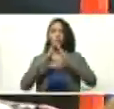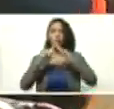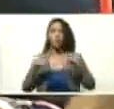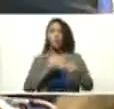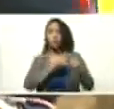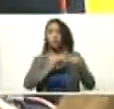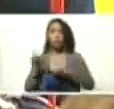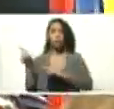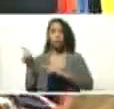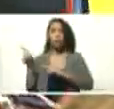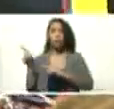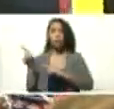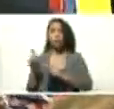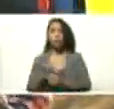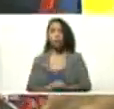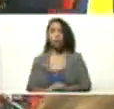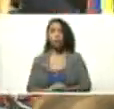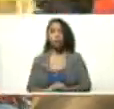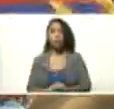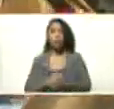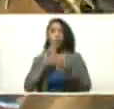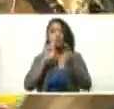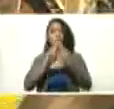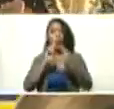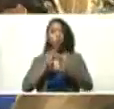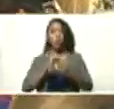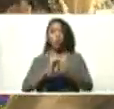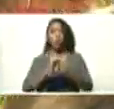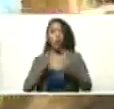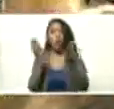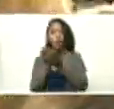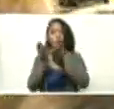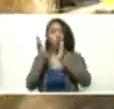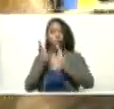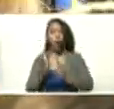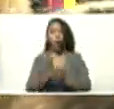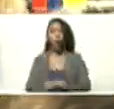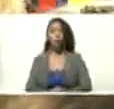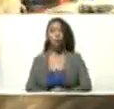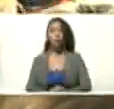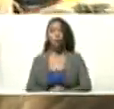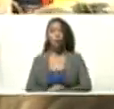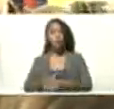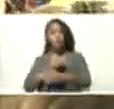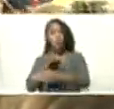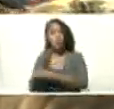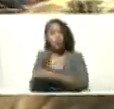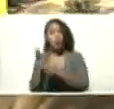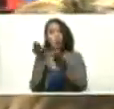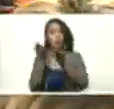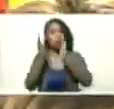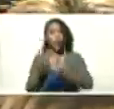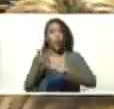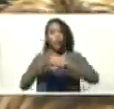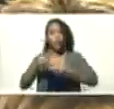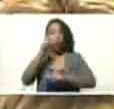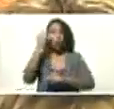aquellos en su conocimiento, en las escuelas, ir a la escuela con el niño y la